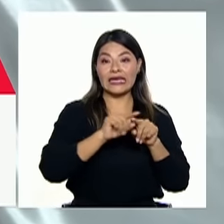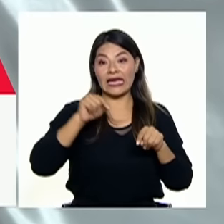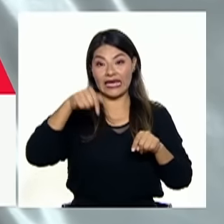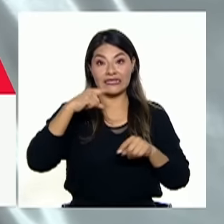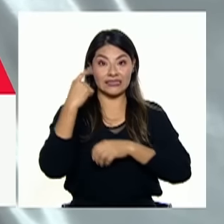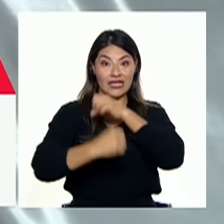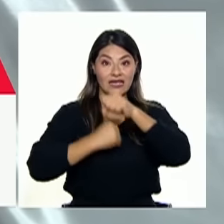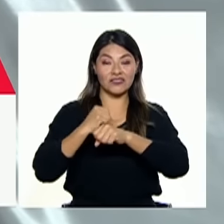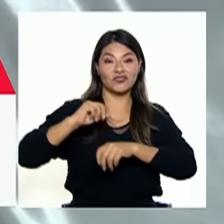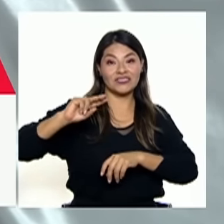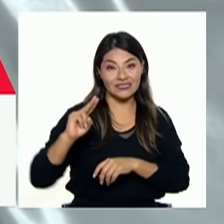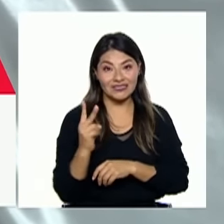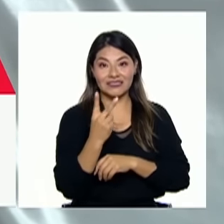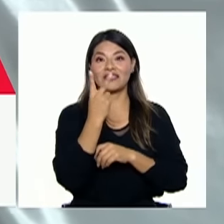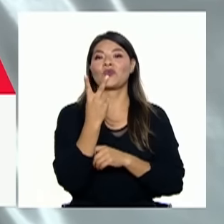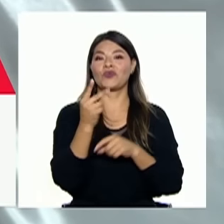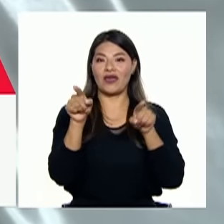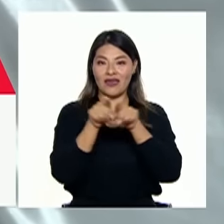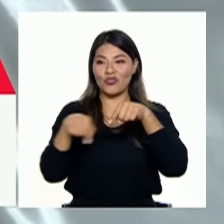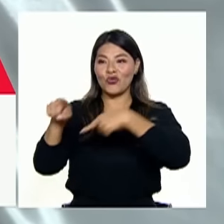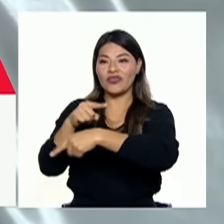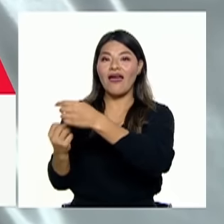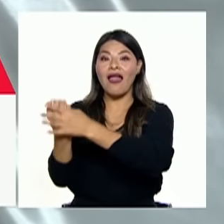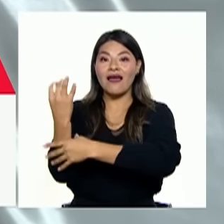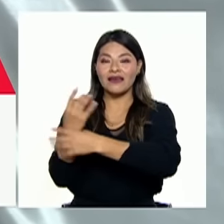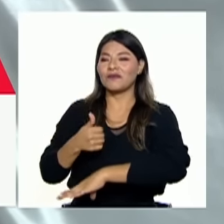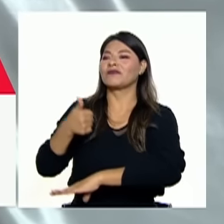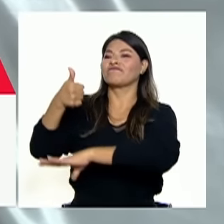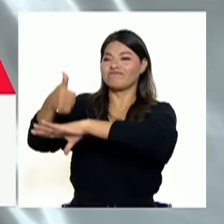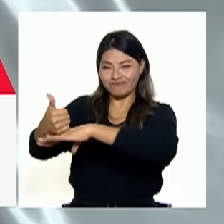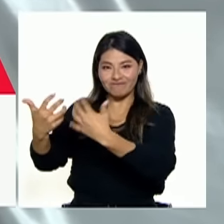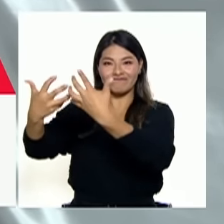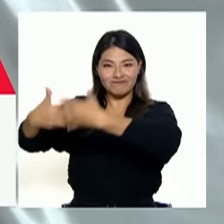planta descentralizada en la ciudad blanca de Arequipa.